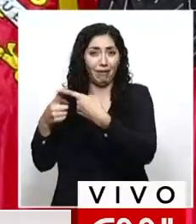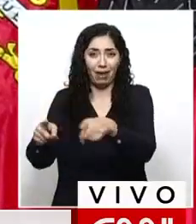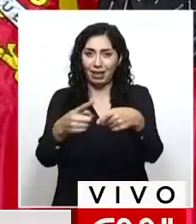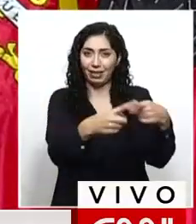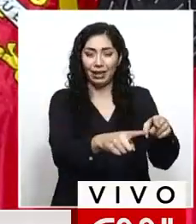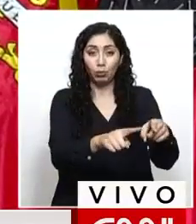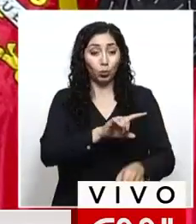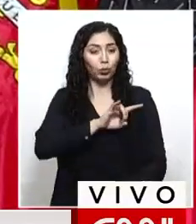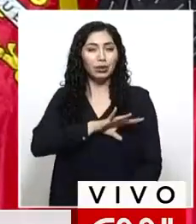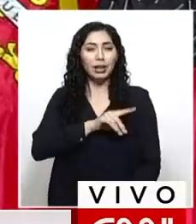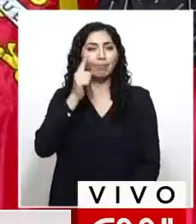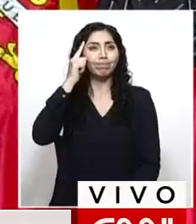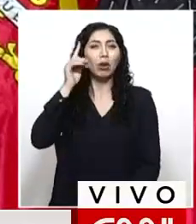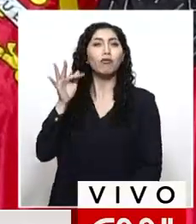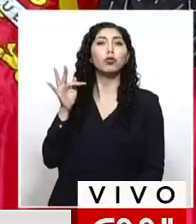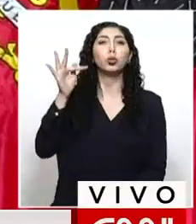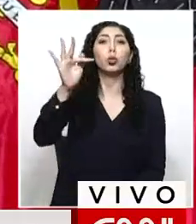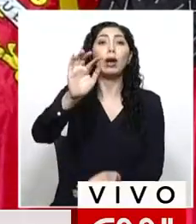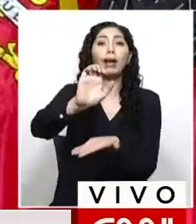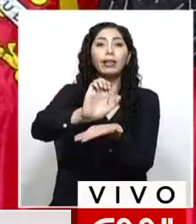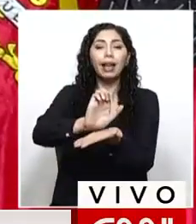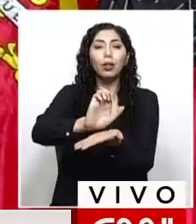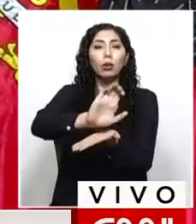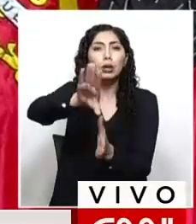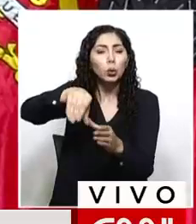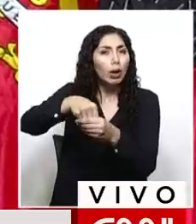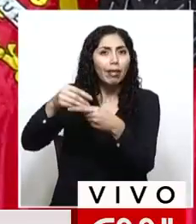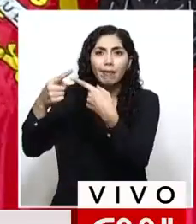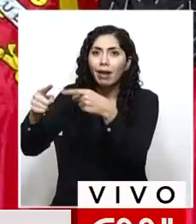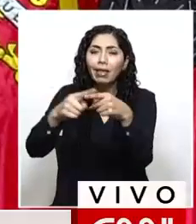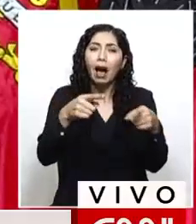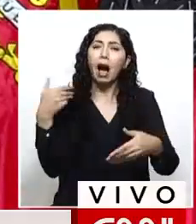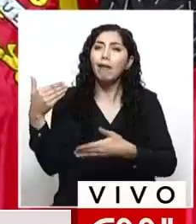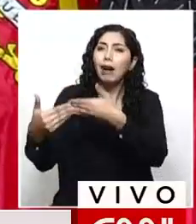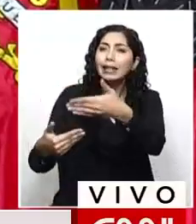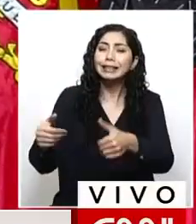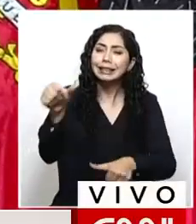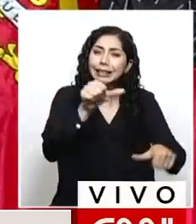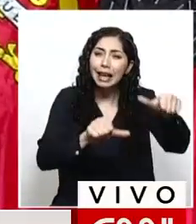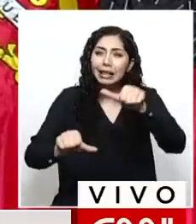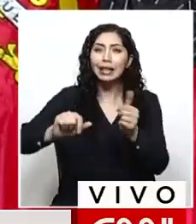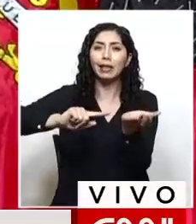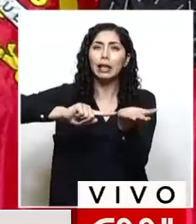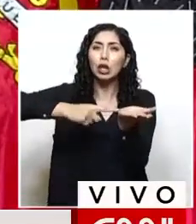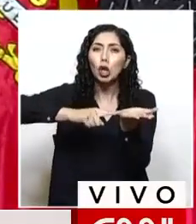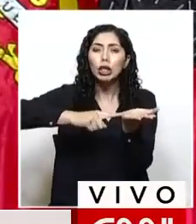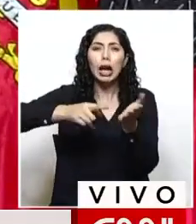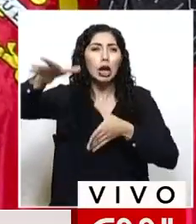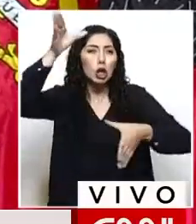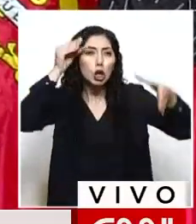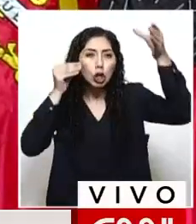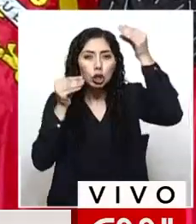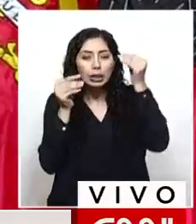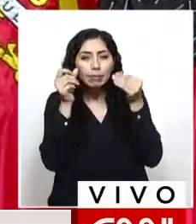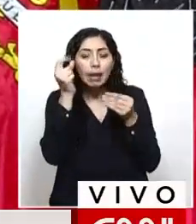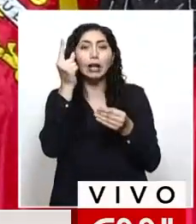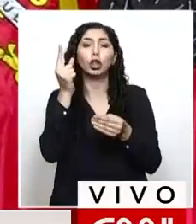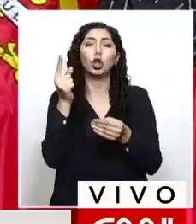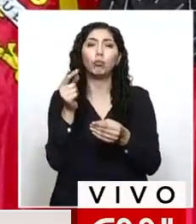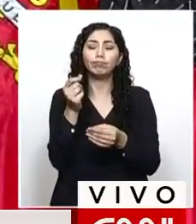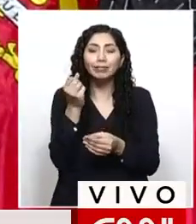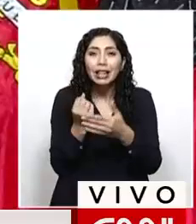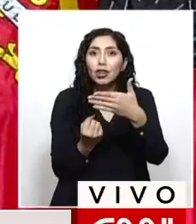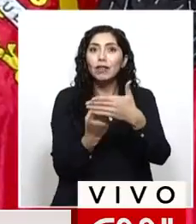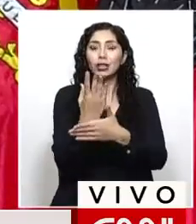un Estado que incluya los mejores avances de las ciencias, de la tecnología, los conocimientos, la innovación en su quehacer